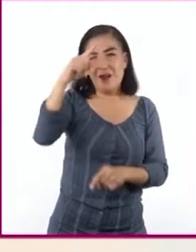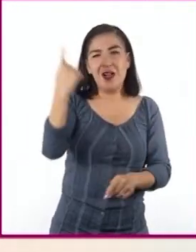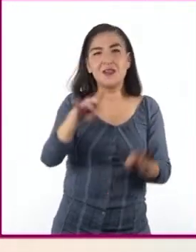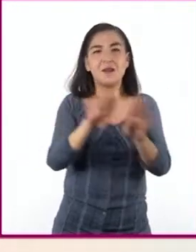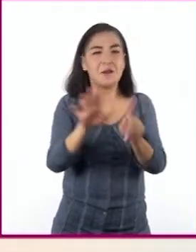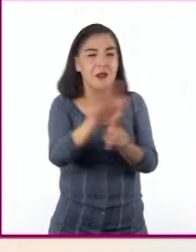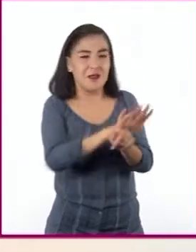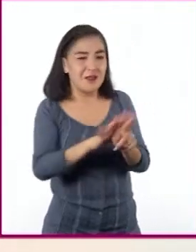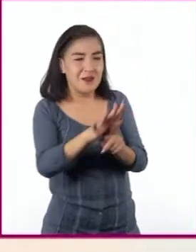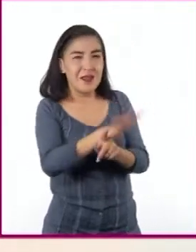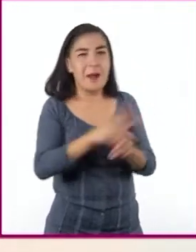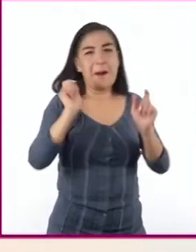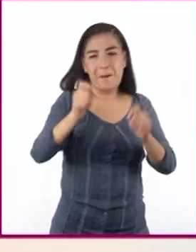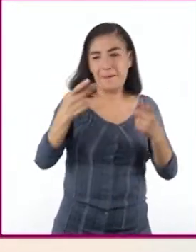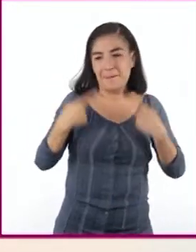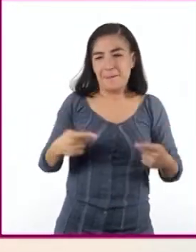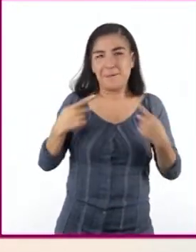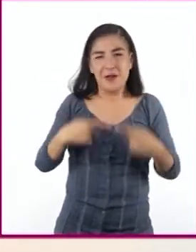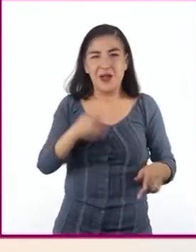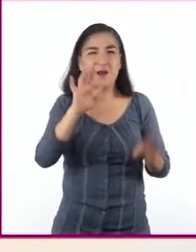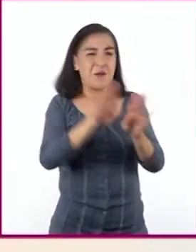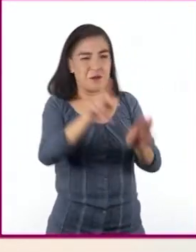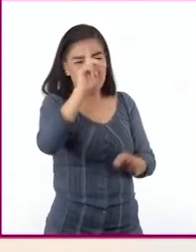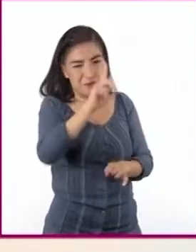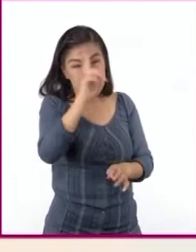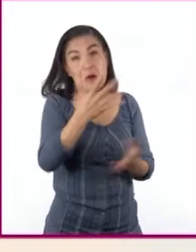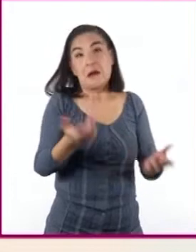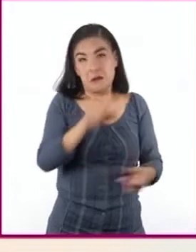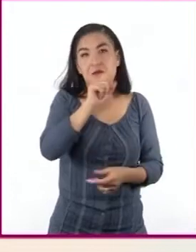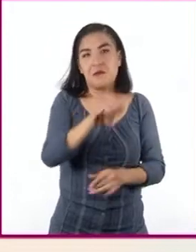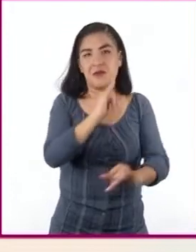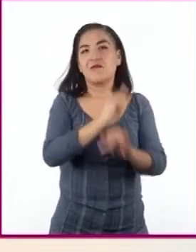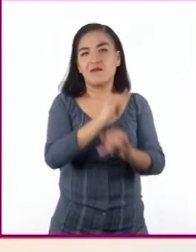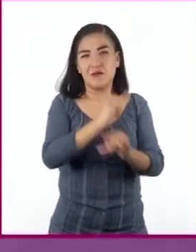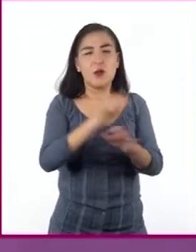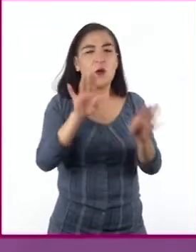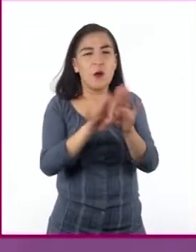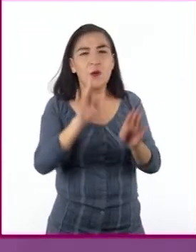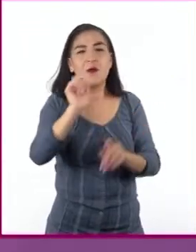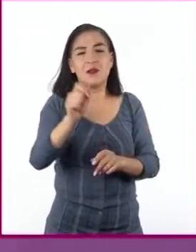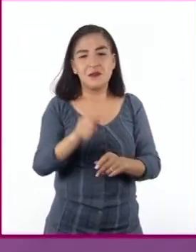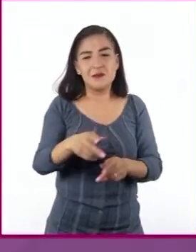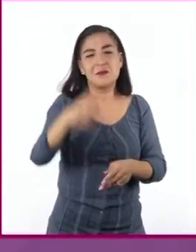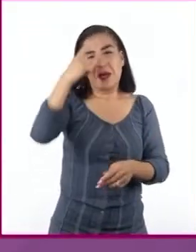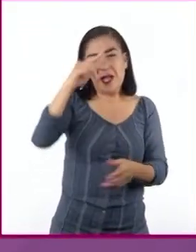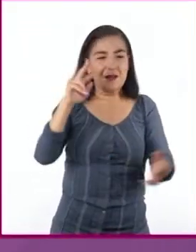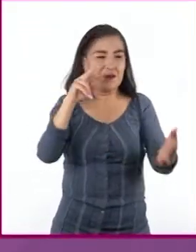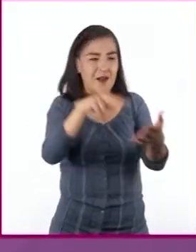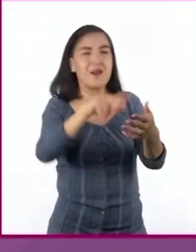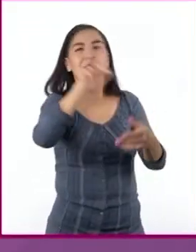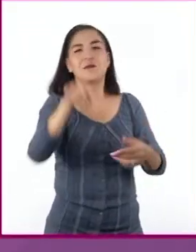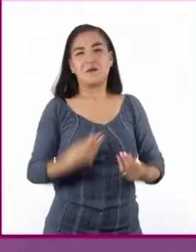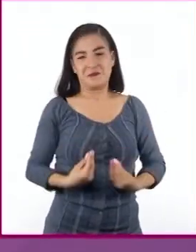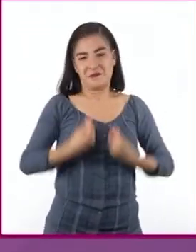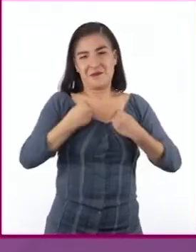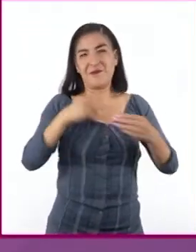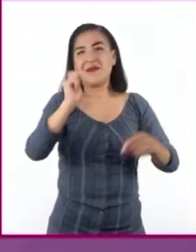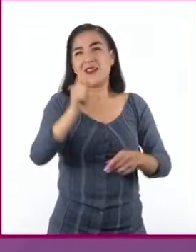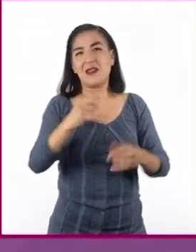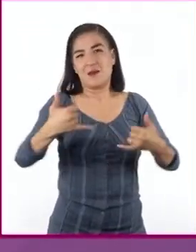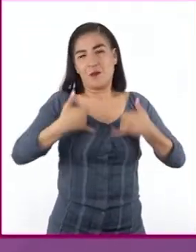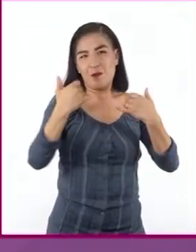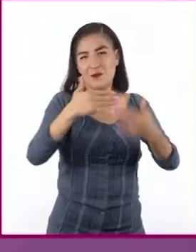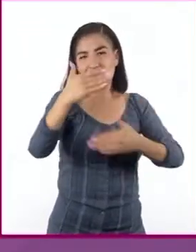información que reciben para tomar decisiones y construir su identidad. En muchas ocasiones, porque se